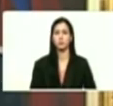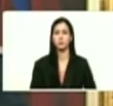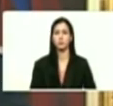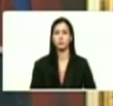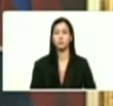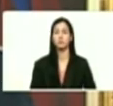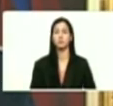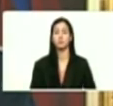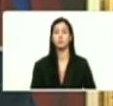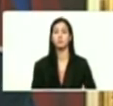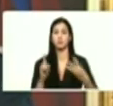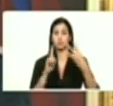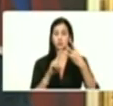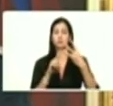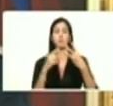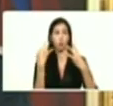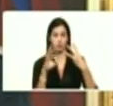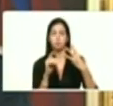correcto en tercer lugar